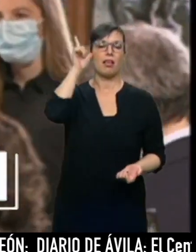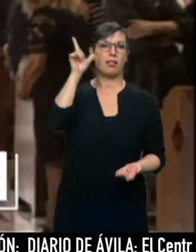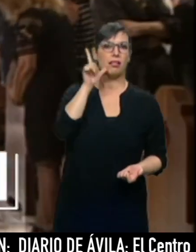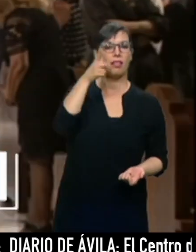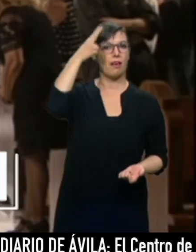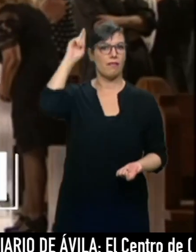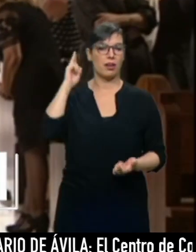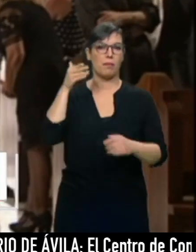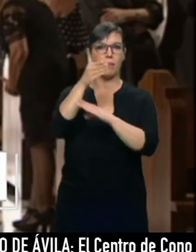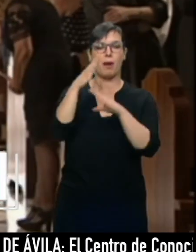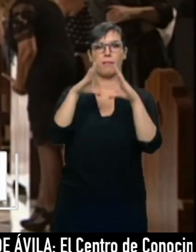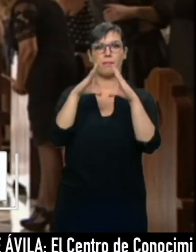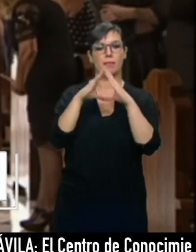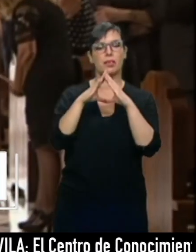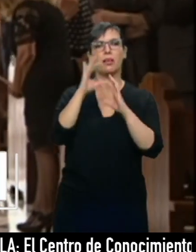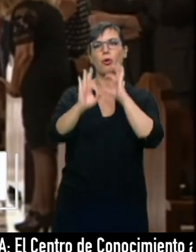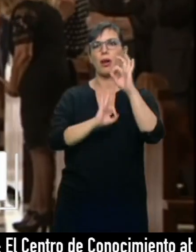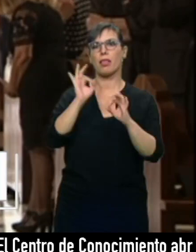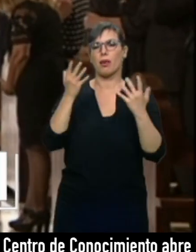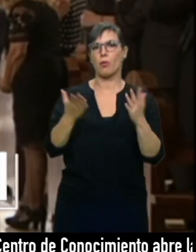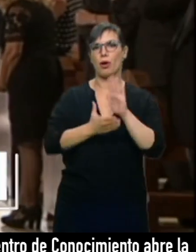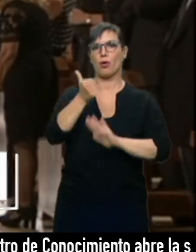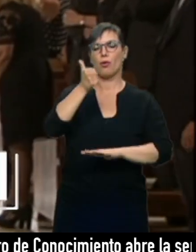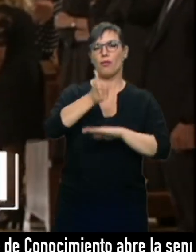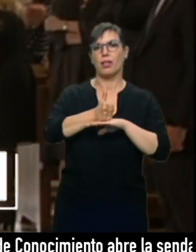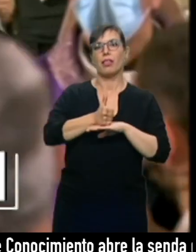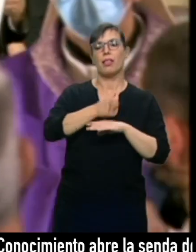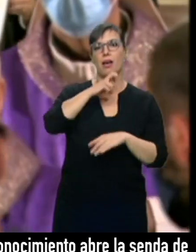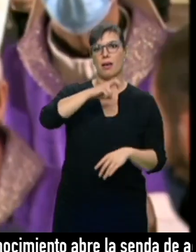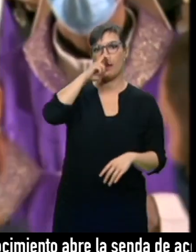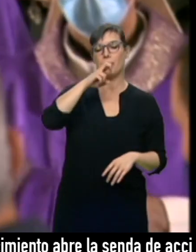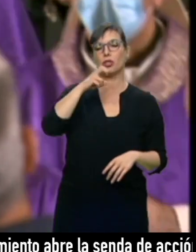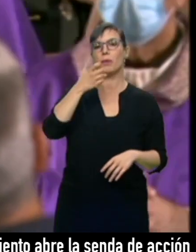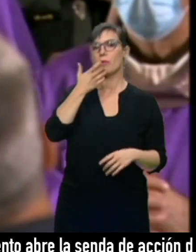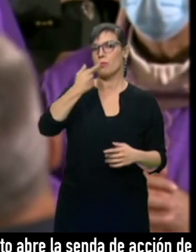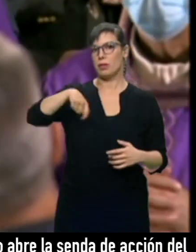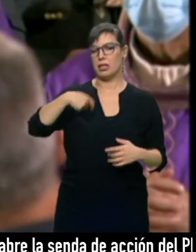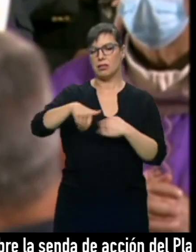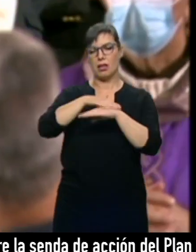la misa convocada por la Conferencia Episcopal y a la que no acudió el presidente del Gobierno.